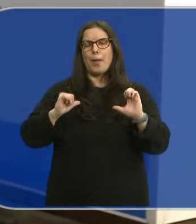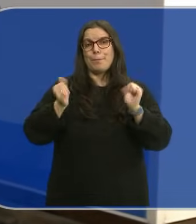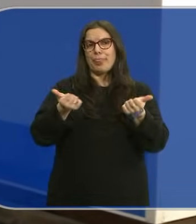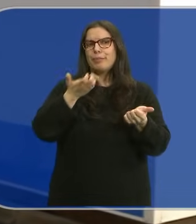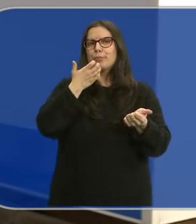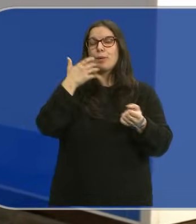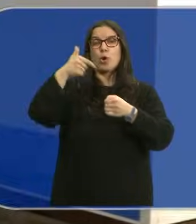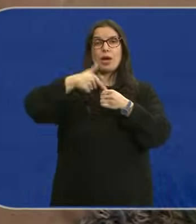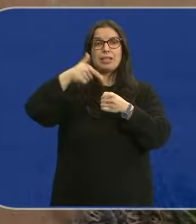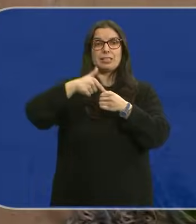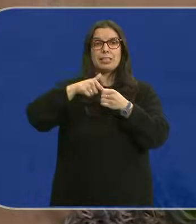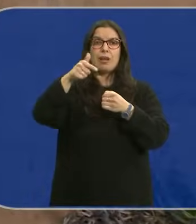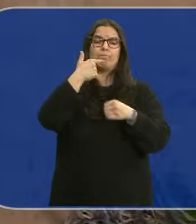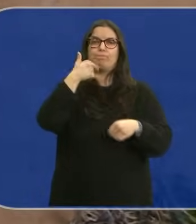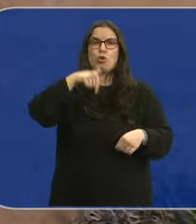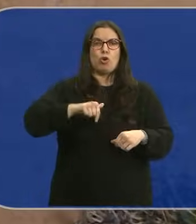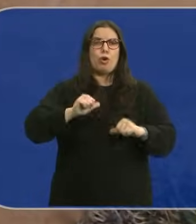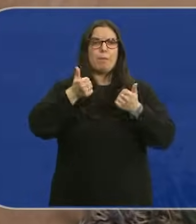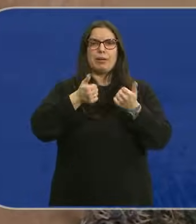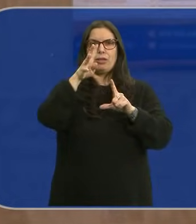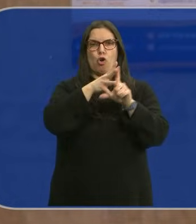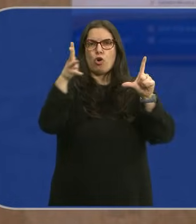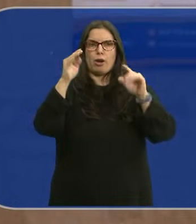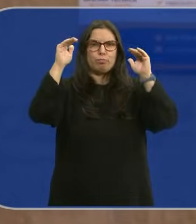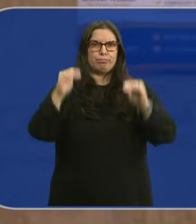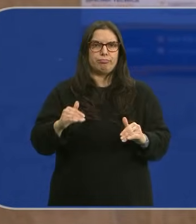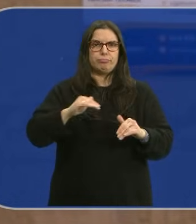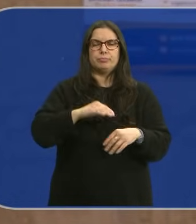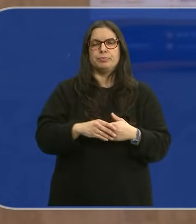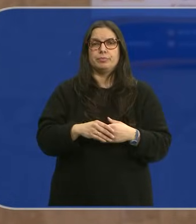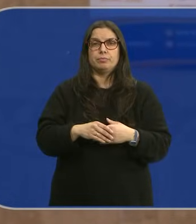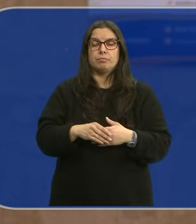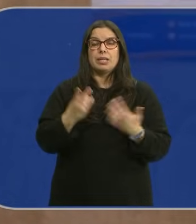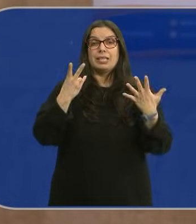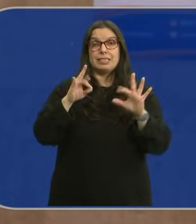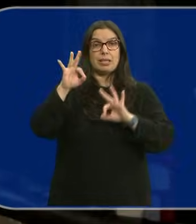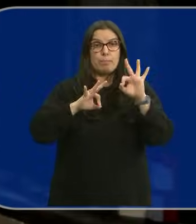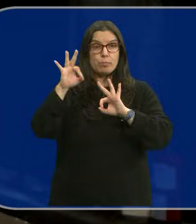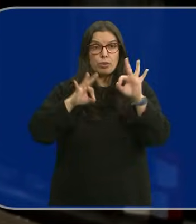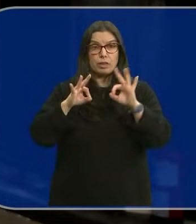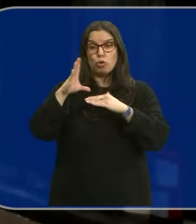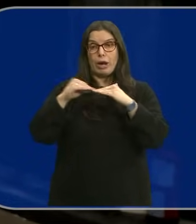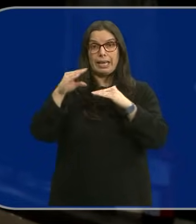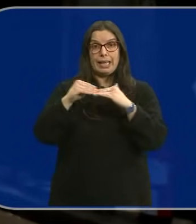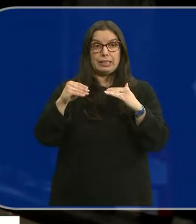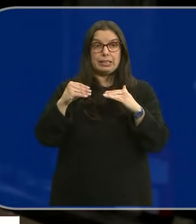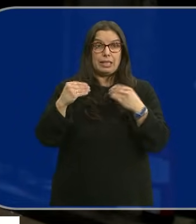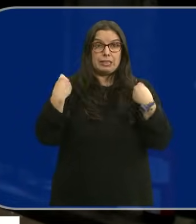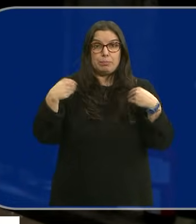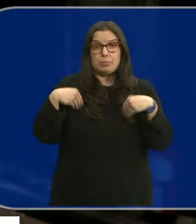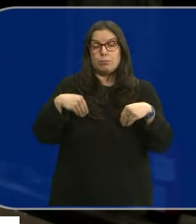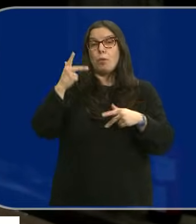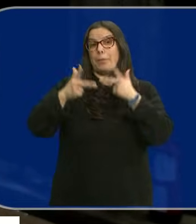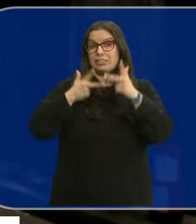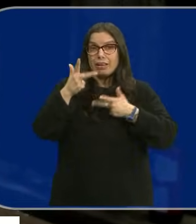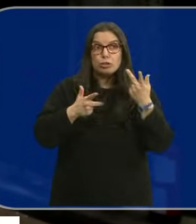La gasolinera de Cernégula reduce desde hoy la apertura al público en 5 horas. El 70% a lo mejor de la clientela pues es gente del